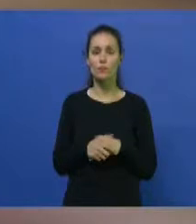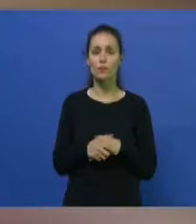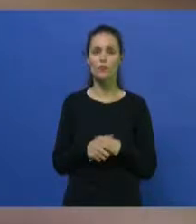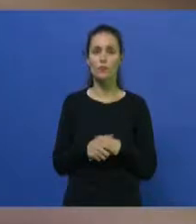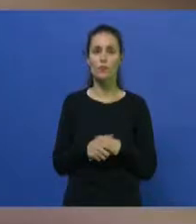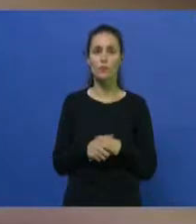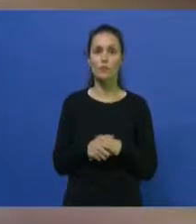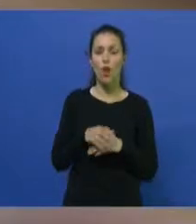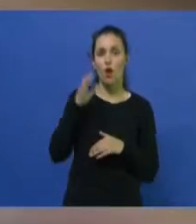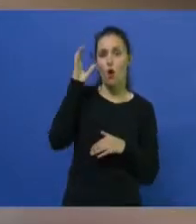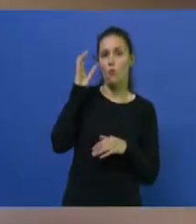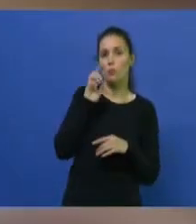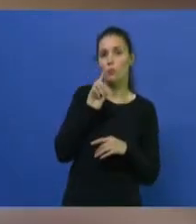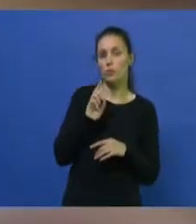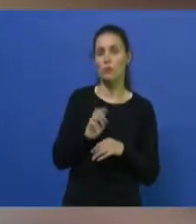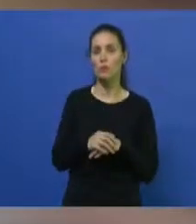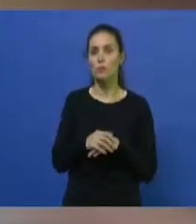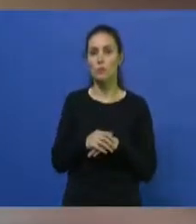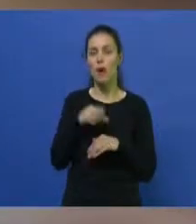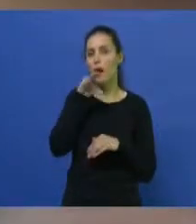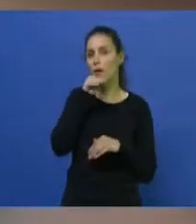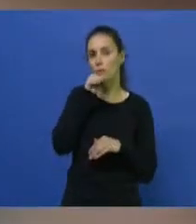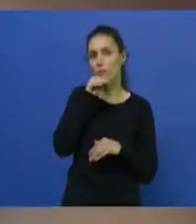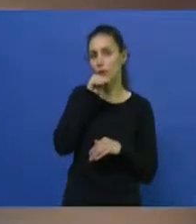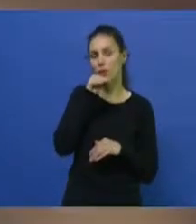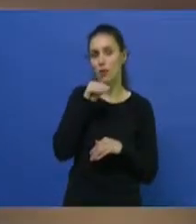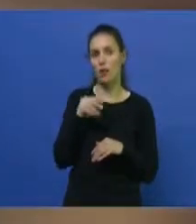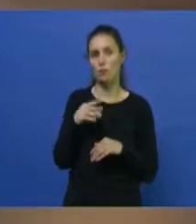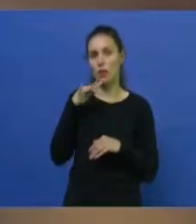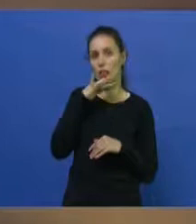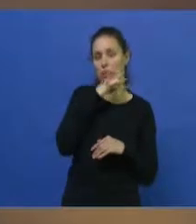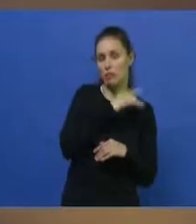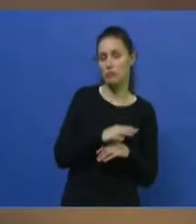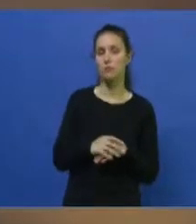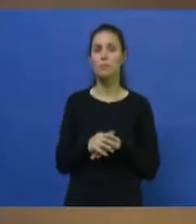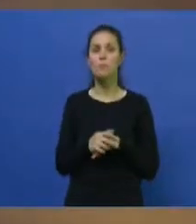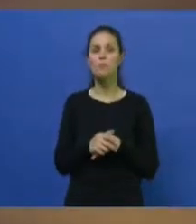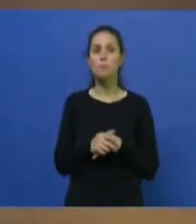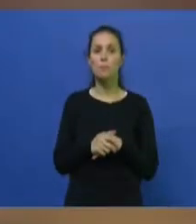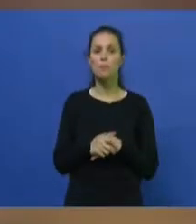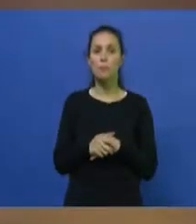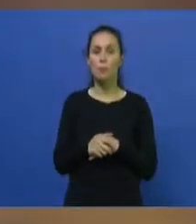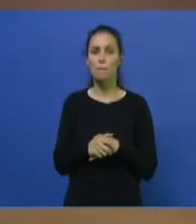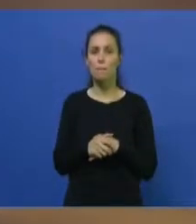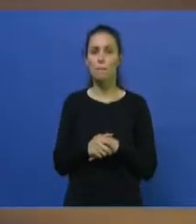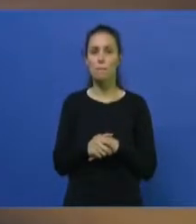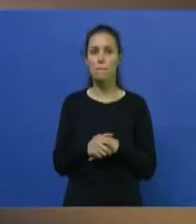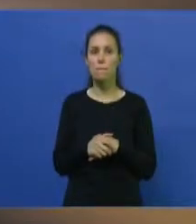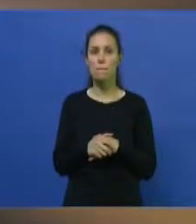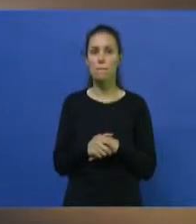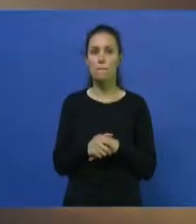nos olvidemos que ustedes también abordamos a la biblioteca con bombero. No pueden encontrar a su